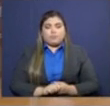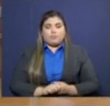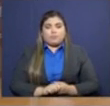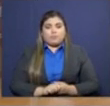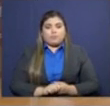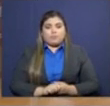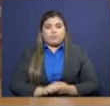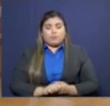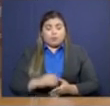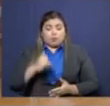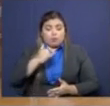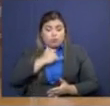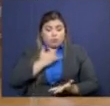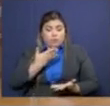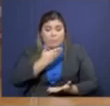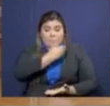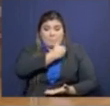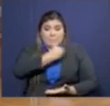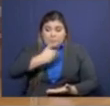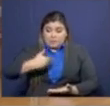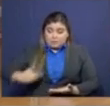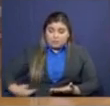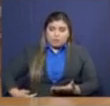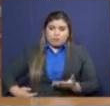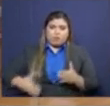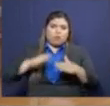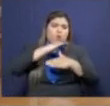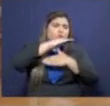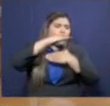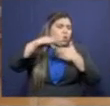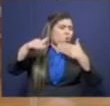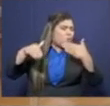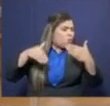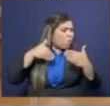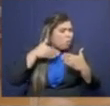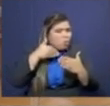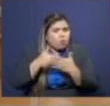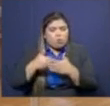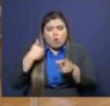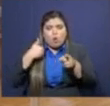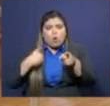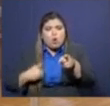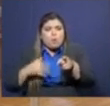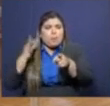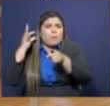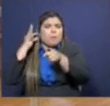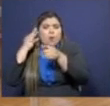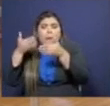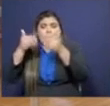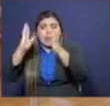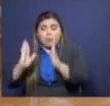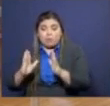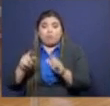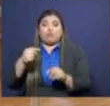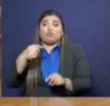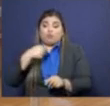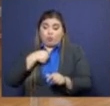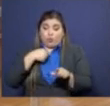Y como presidente, todos los panameños son también mi responsabilidad.